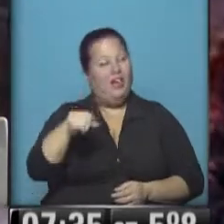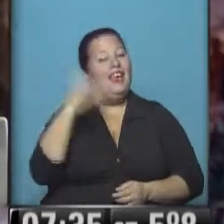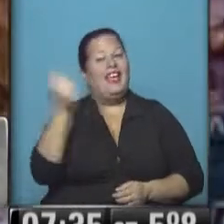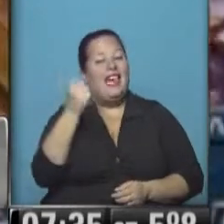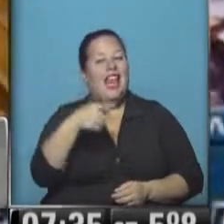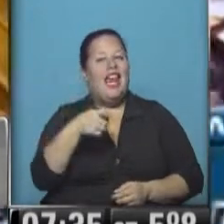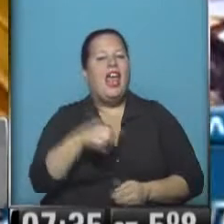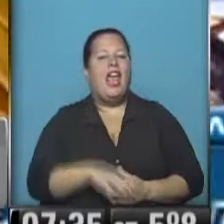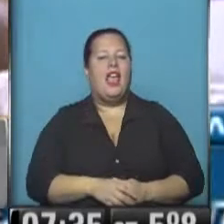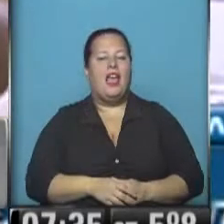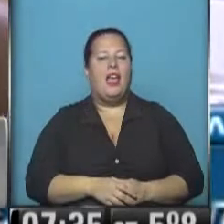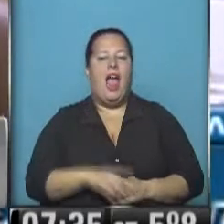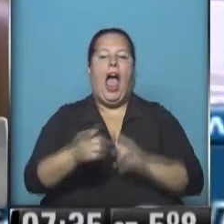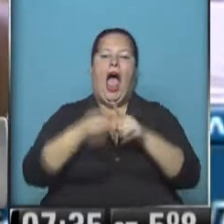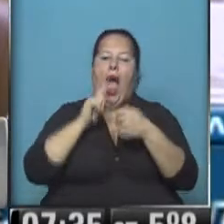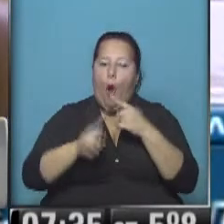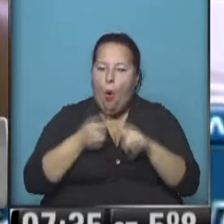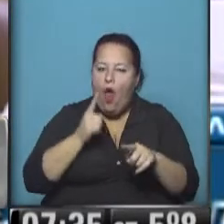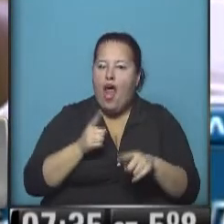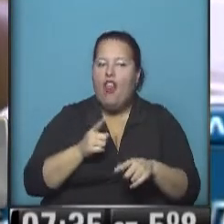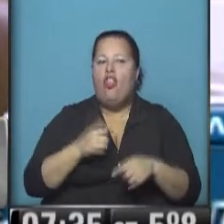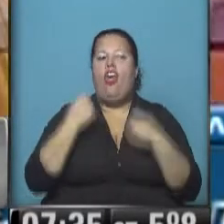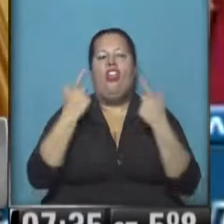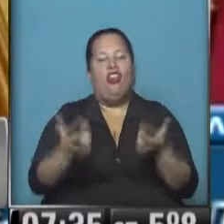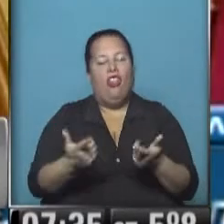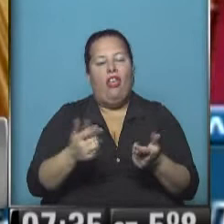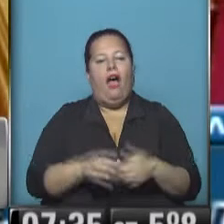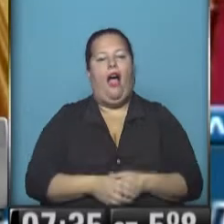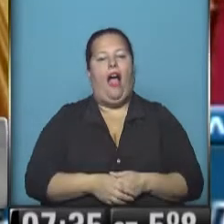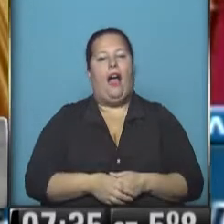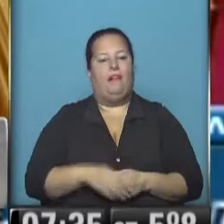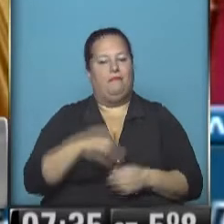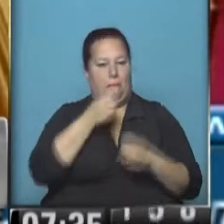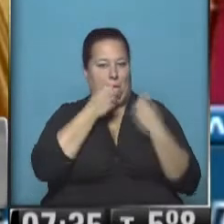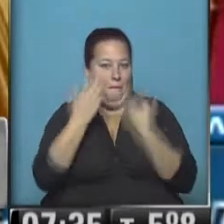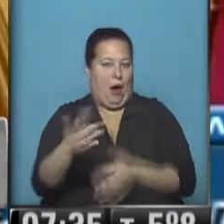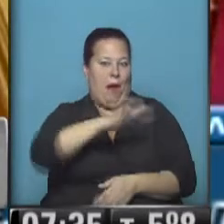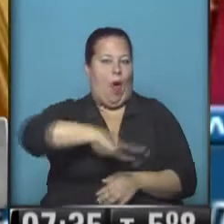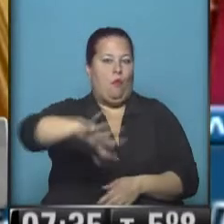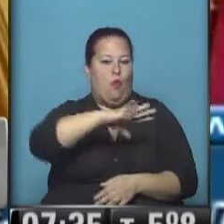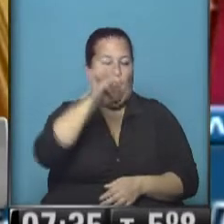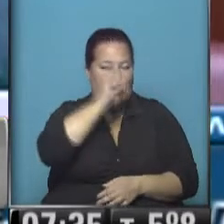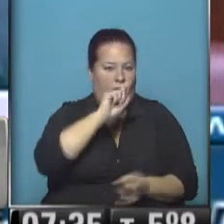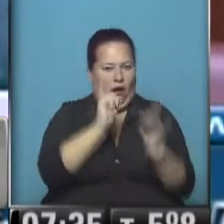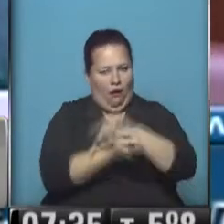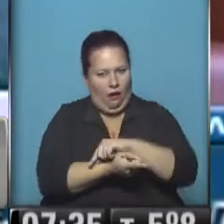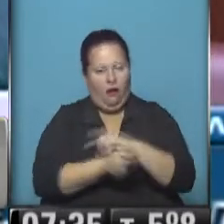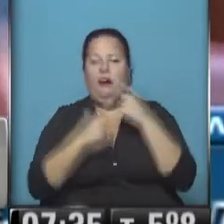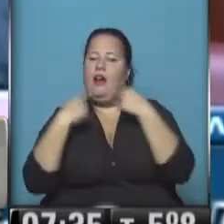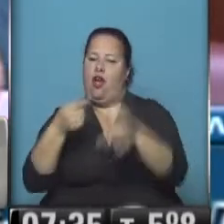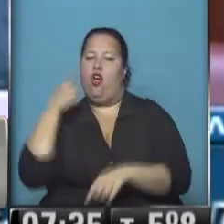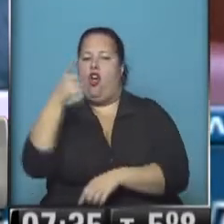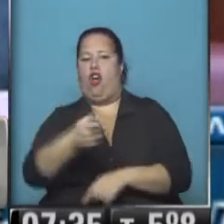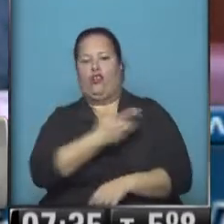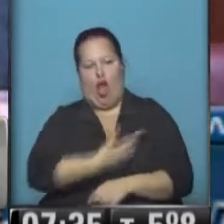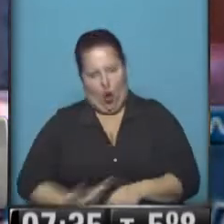buscaba un acuerdo que permitiera tener un desenlace favorable al pueblo griego. No, esta vez fue a manifestarse en